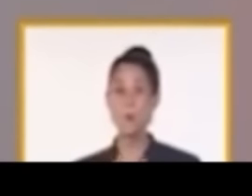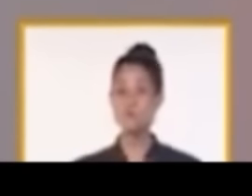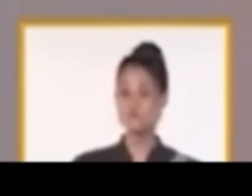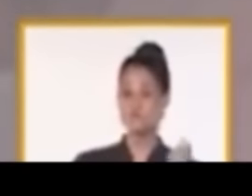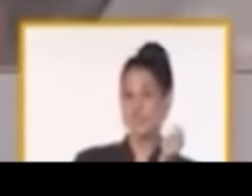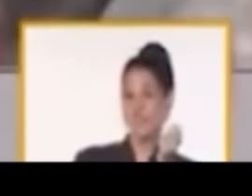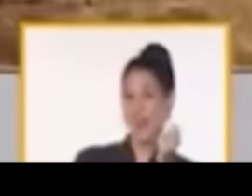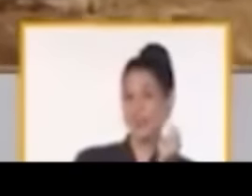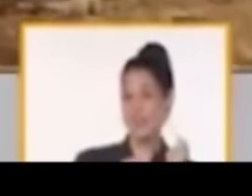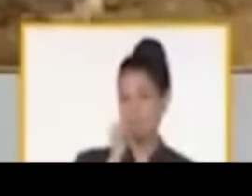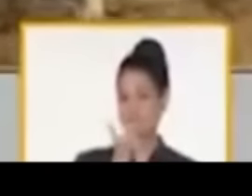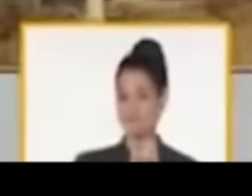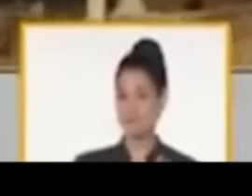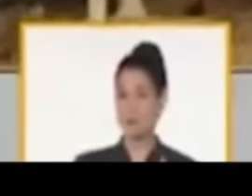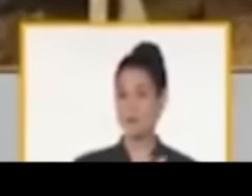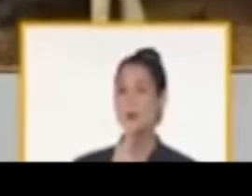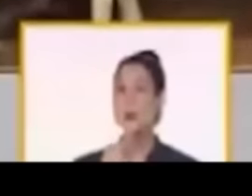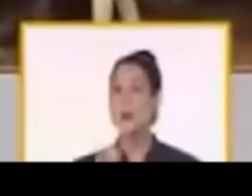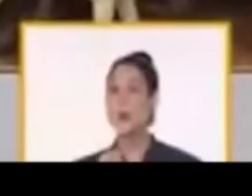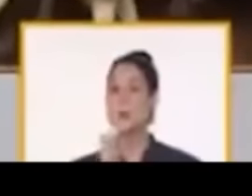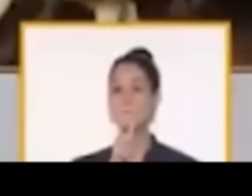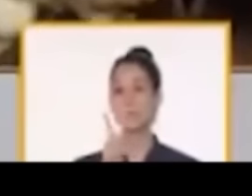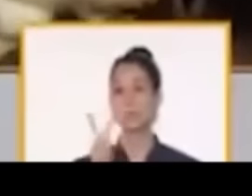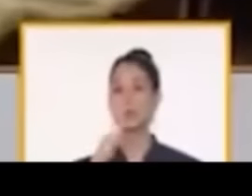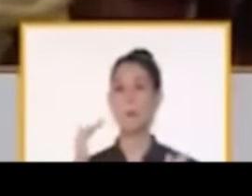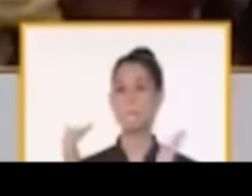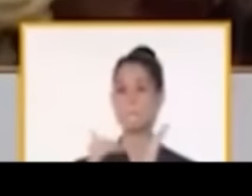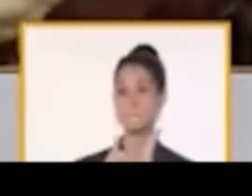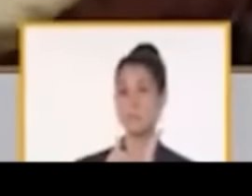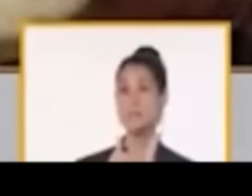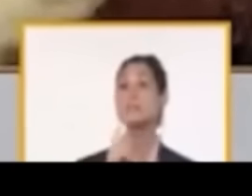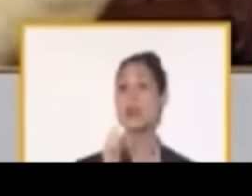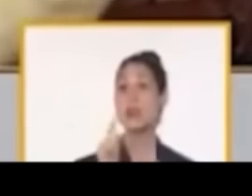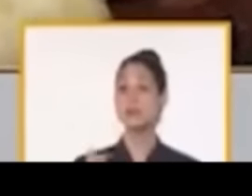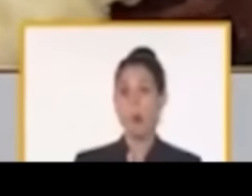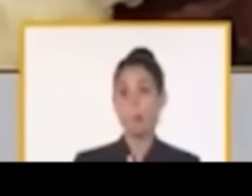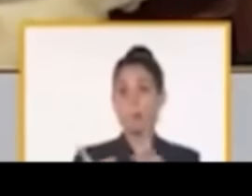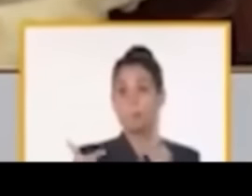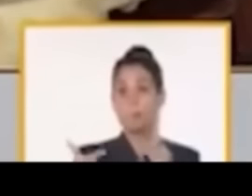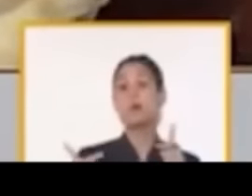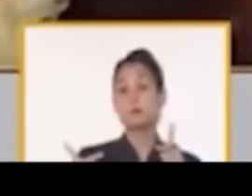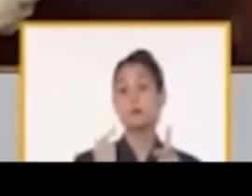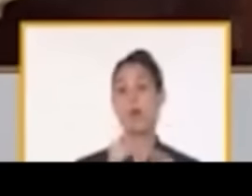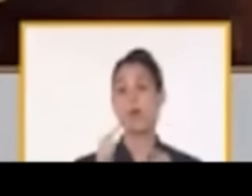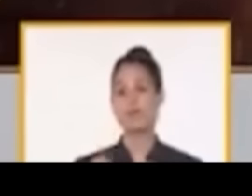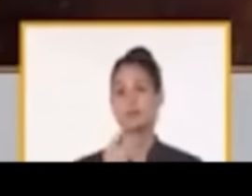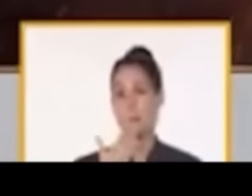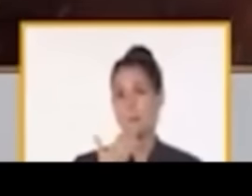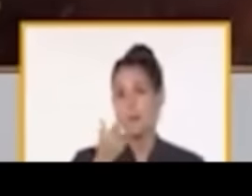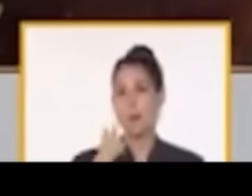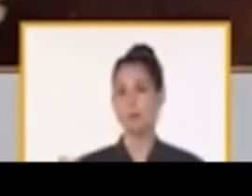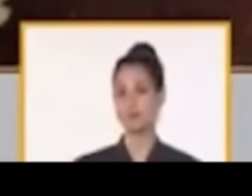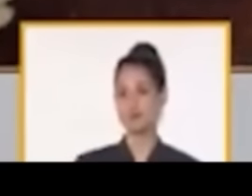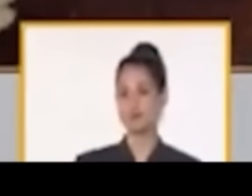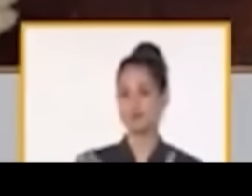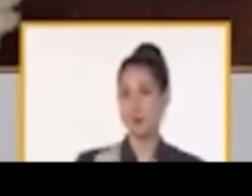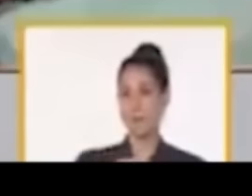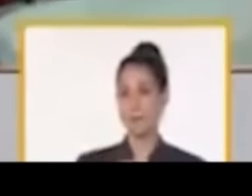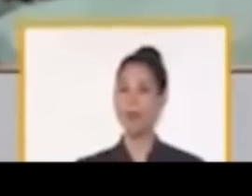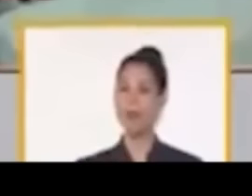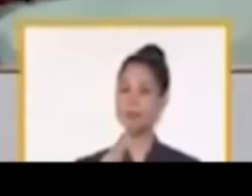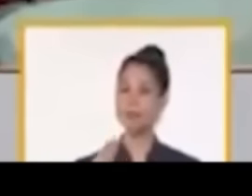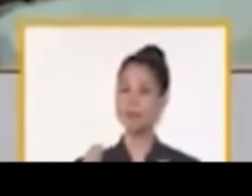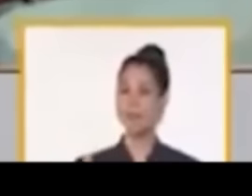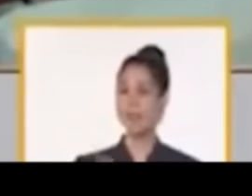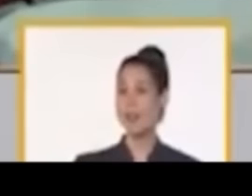esas reproductoras porcin nos daban la posibilidad de tener 2 millones de preservas en el año y eso nos da un nivel importante de entrega a los balances fundamentalmente al